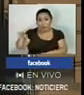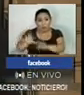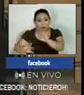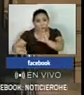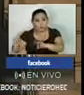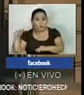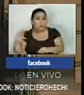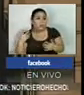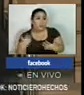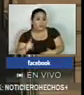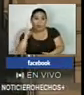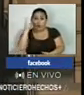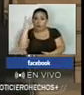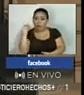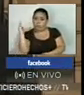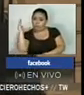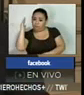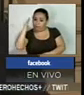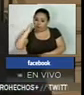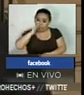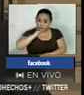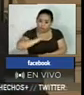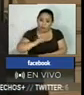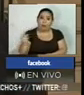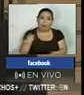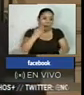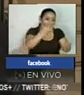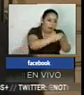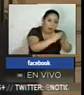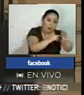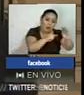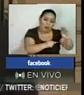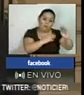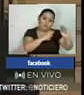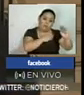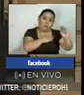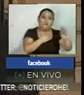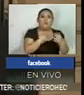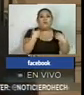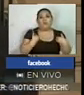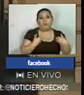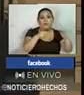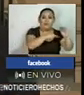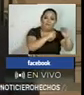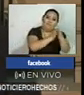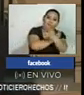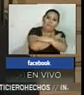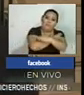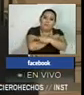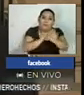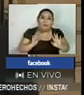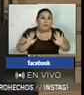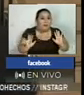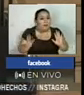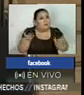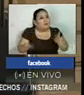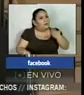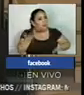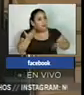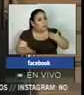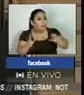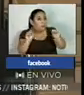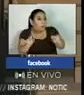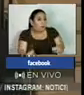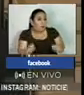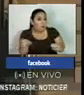incluso trabajan hasta las 24 horas y vienen cansados, acaban de poder descansar y de algún momento van a poder